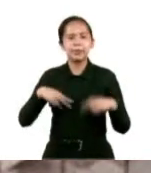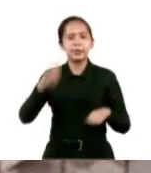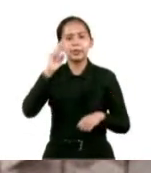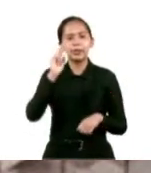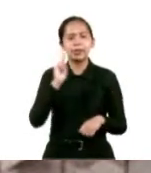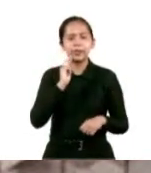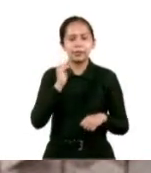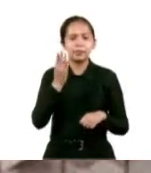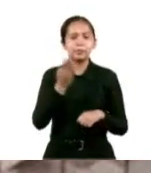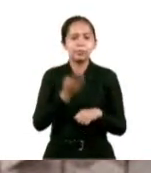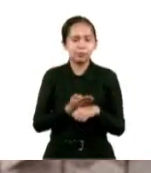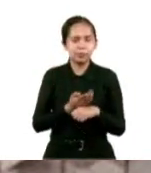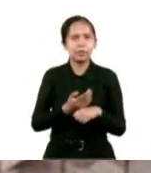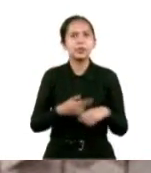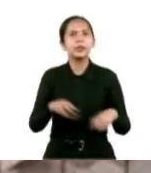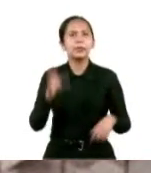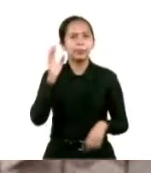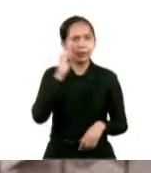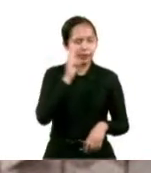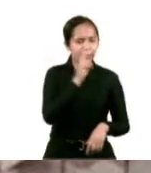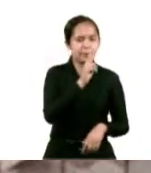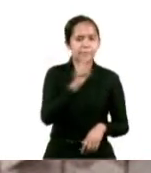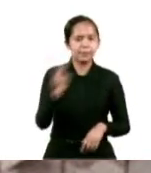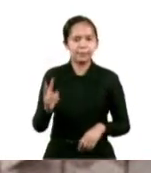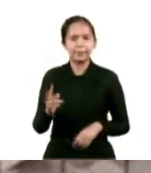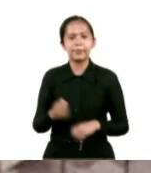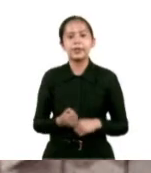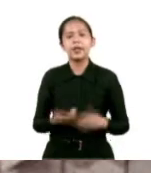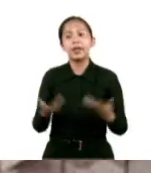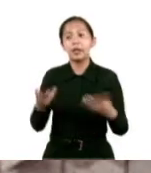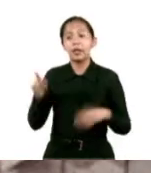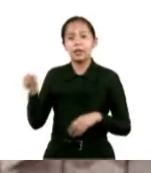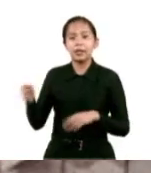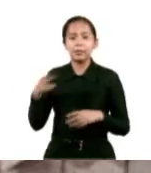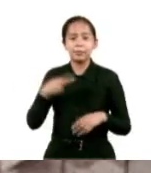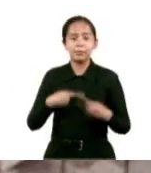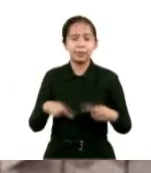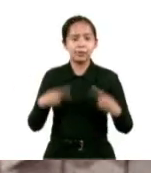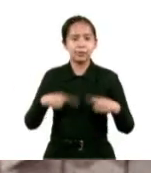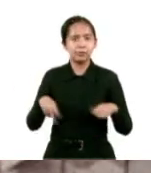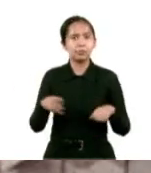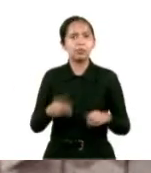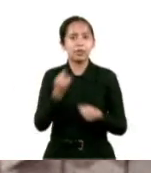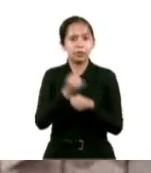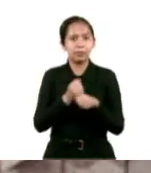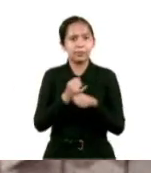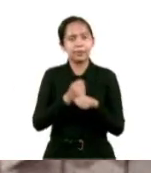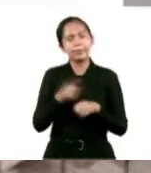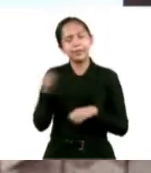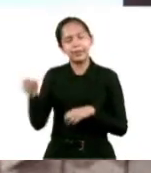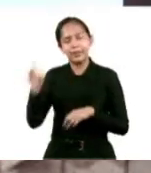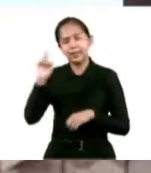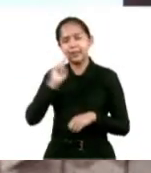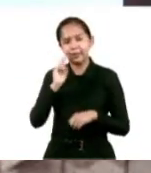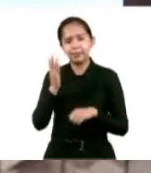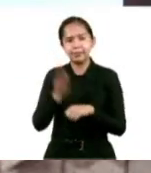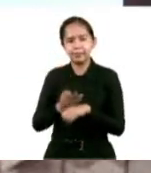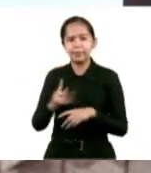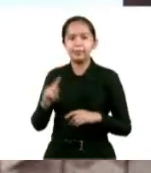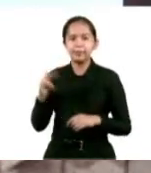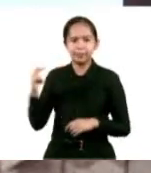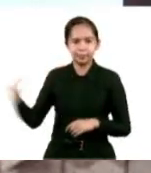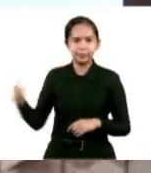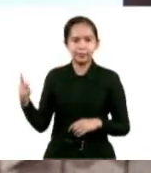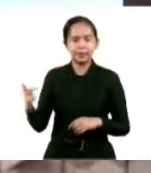bajo su propia responsabilidad. El usuario es responsable en todo momento de su conducta y las consecuencias. ¿Cómo puede